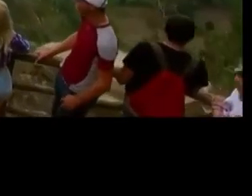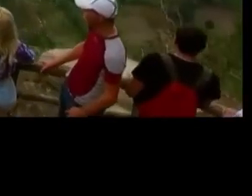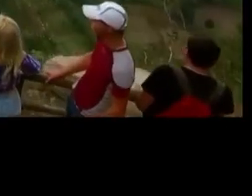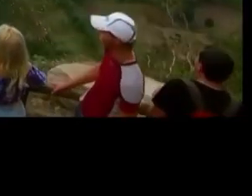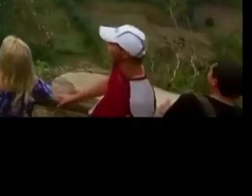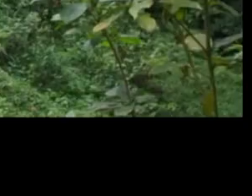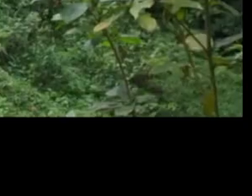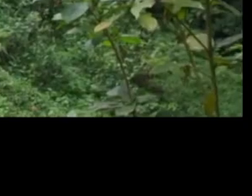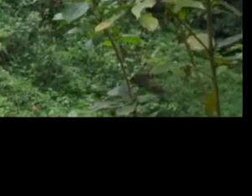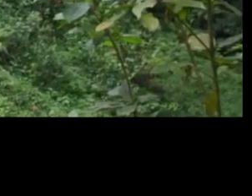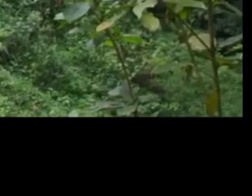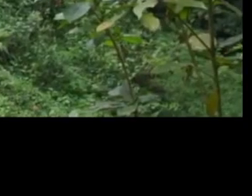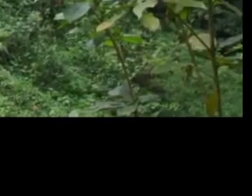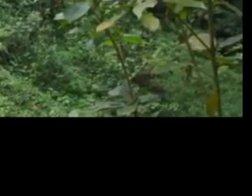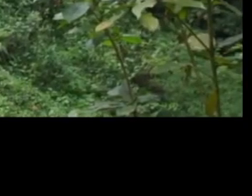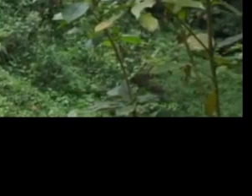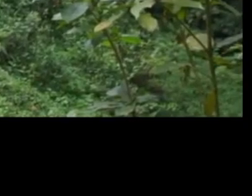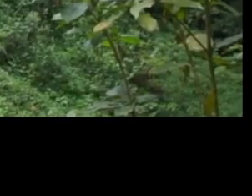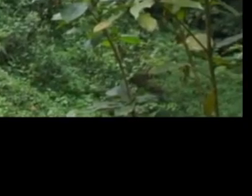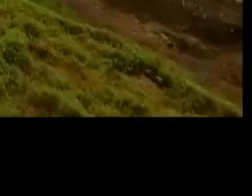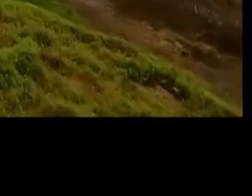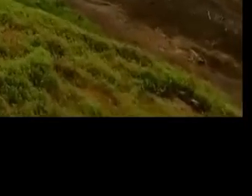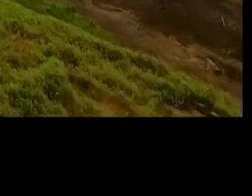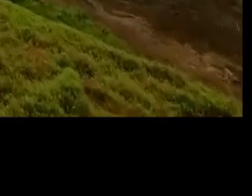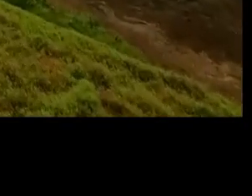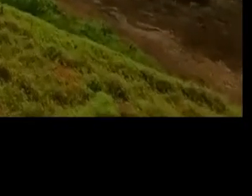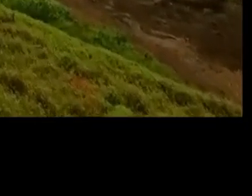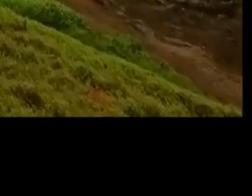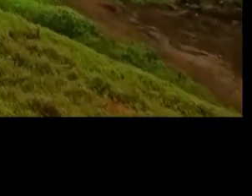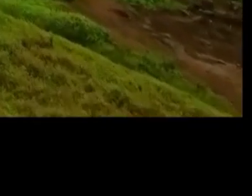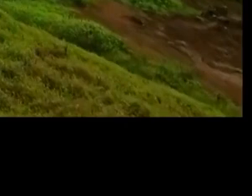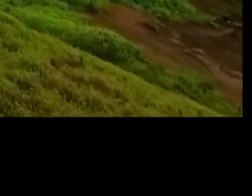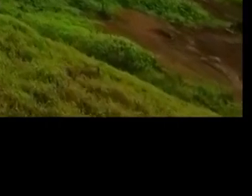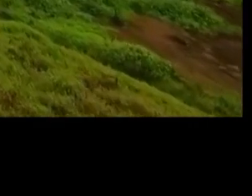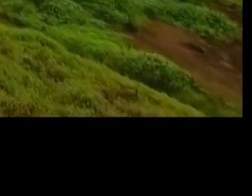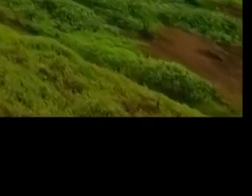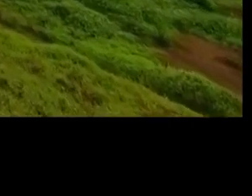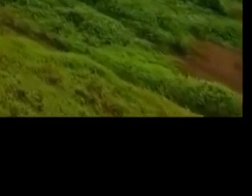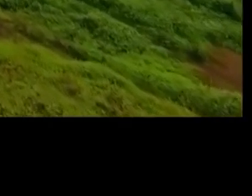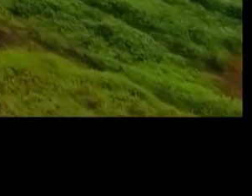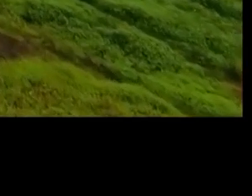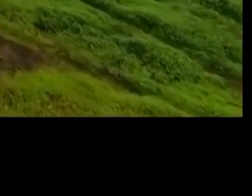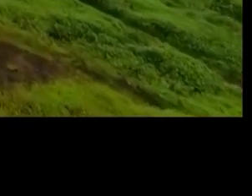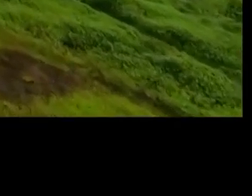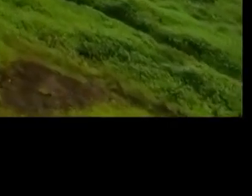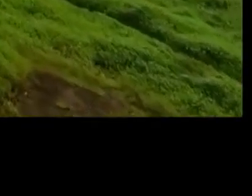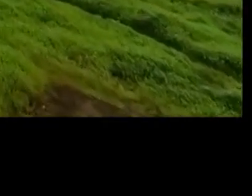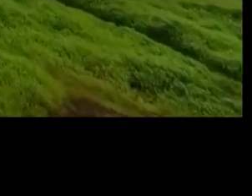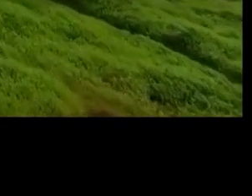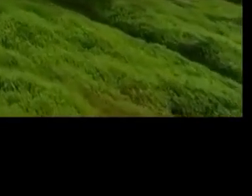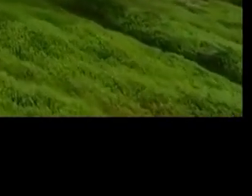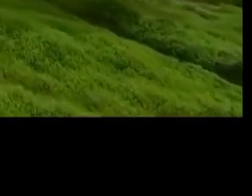sano, de los paisajes naturales y el deber de contribuir a su preservación.